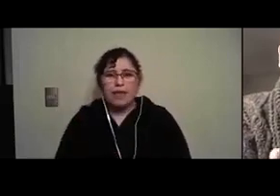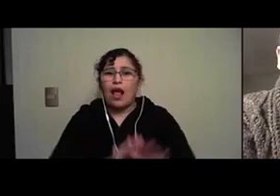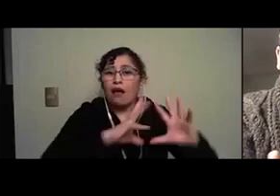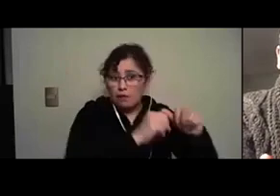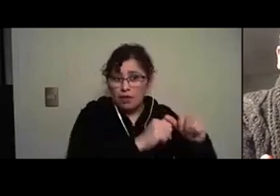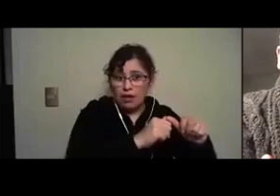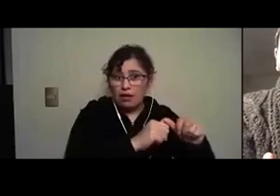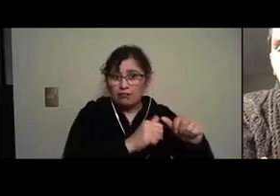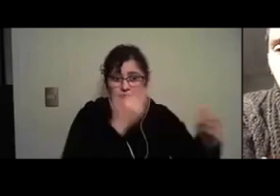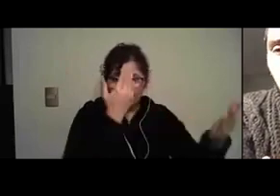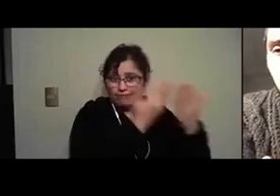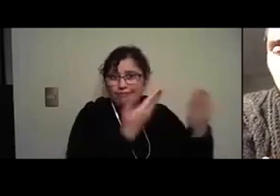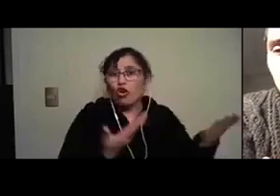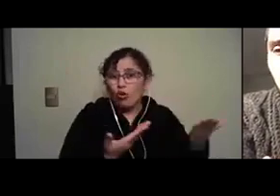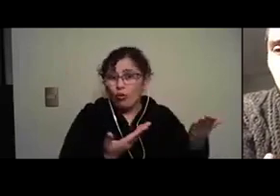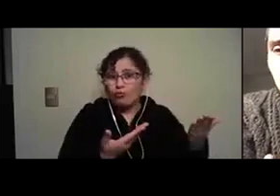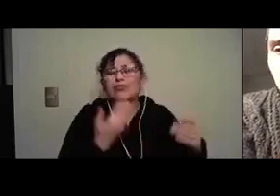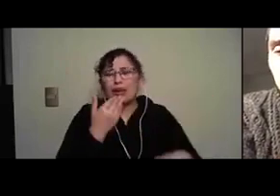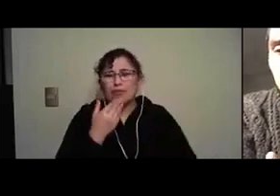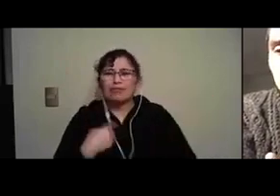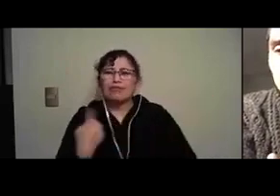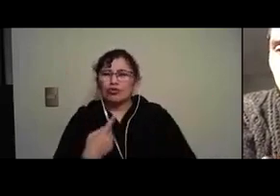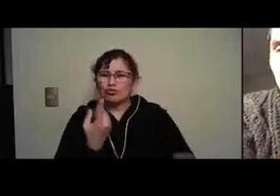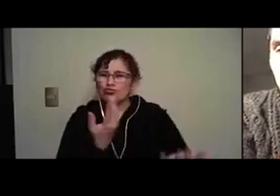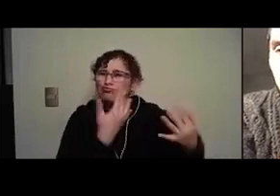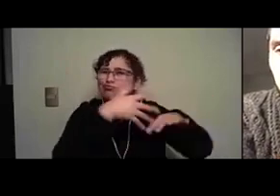familias, respecto de una mirada integral.